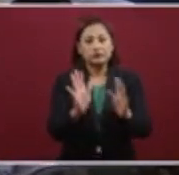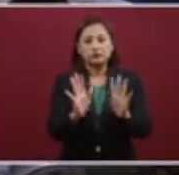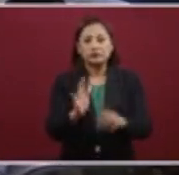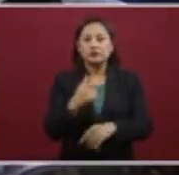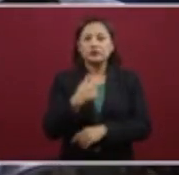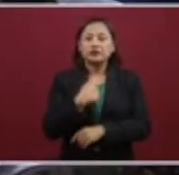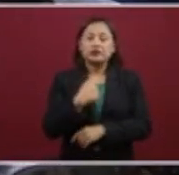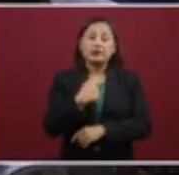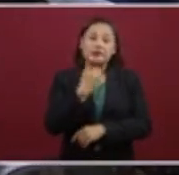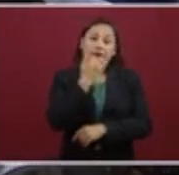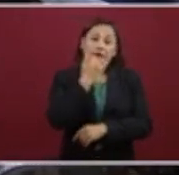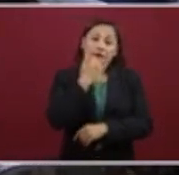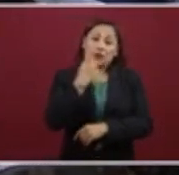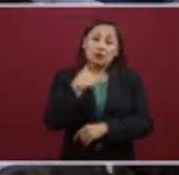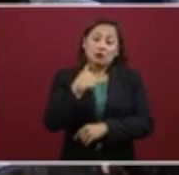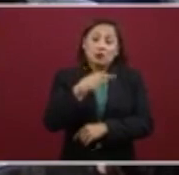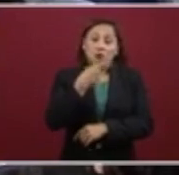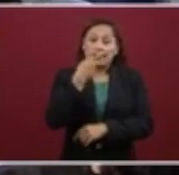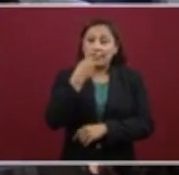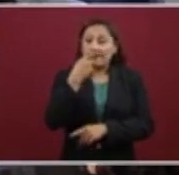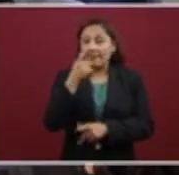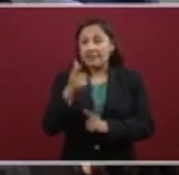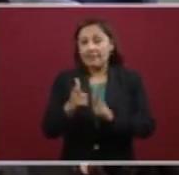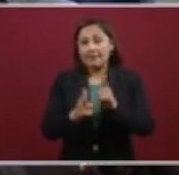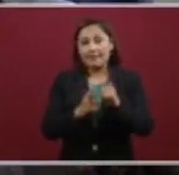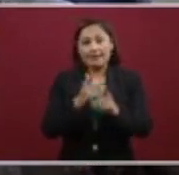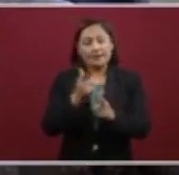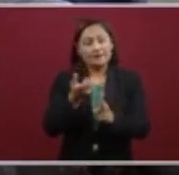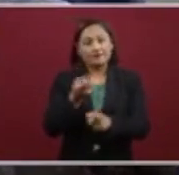corrido y